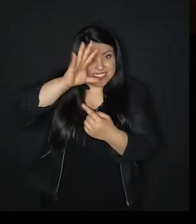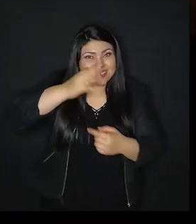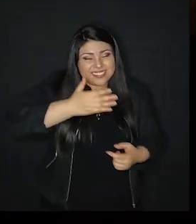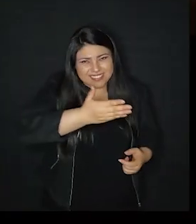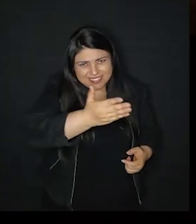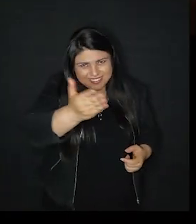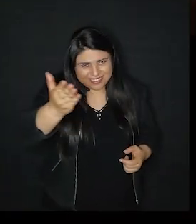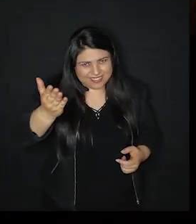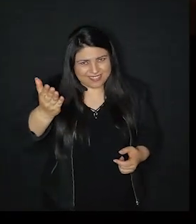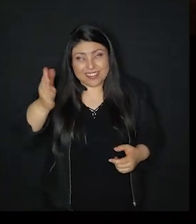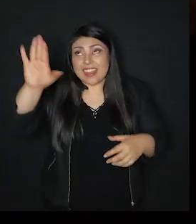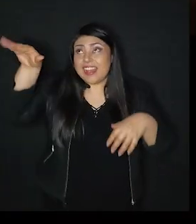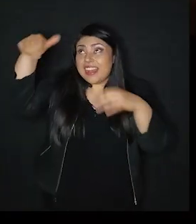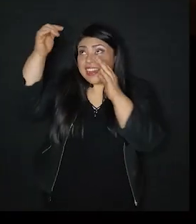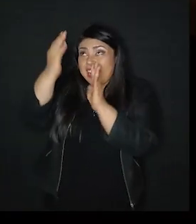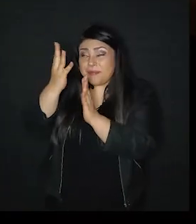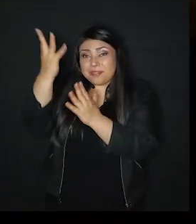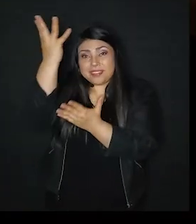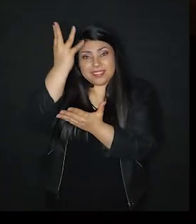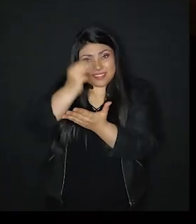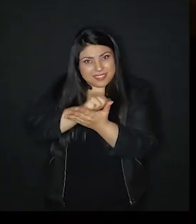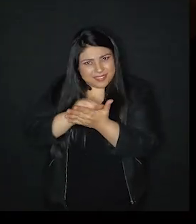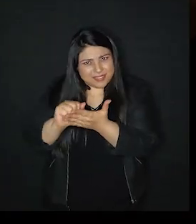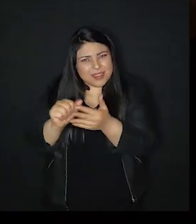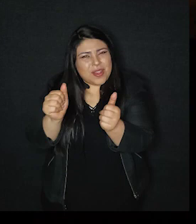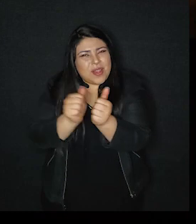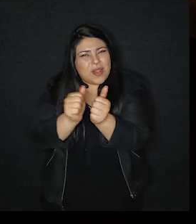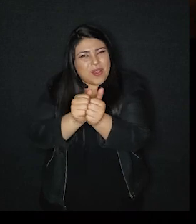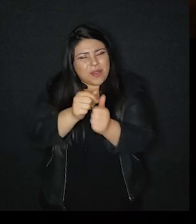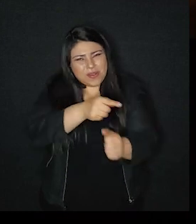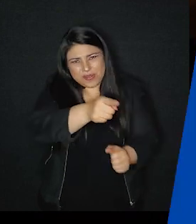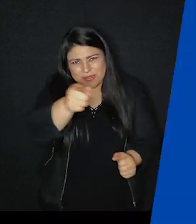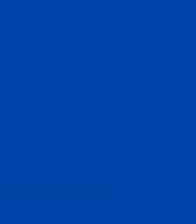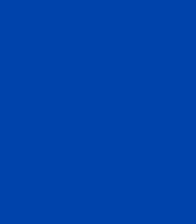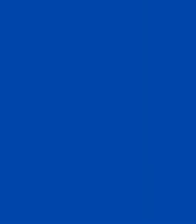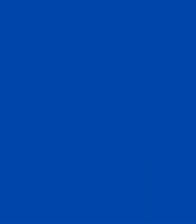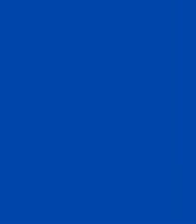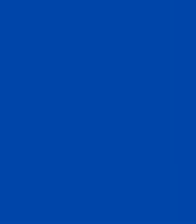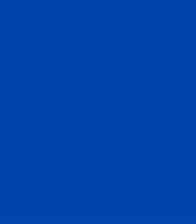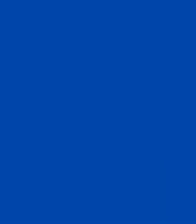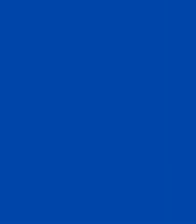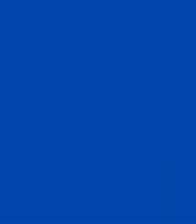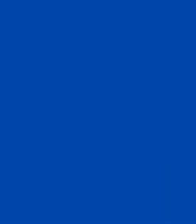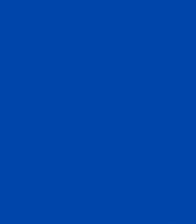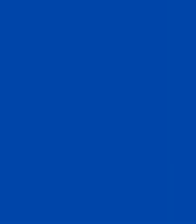y que la presencia del Espíritu Santo siempre vaya con ustedes